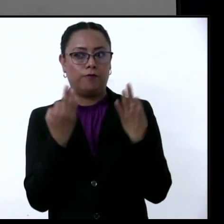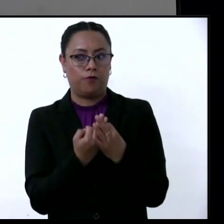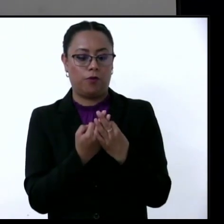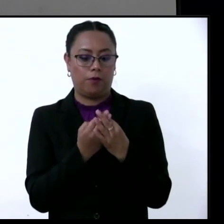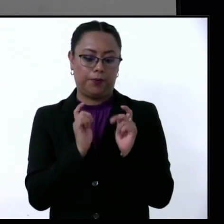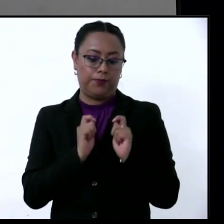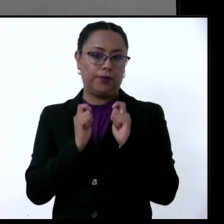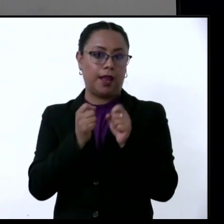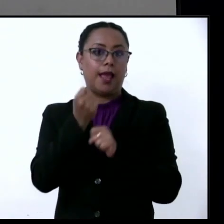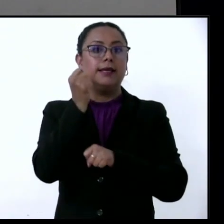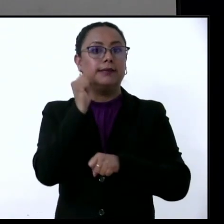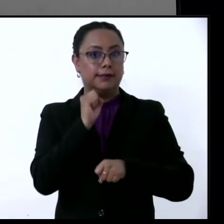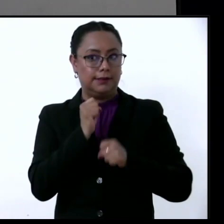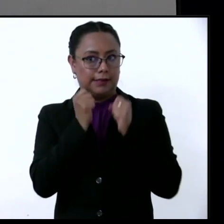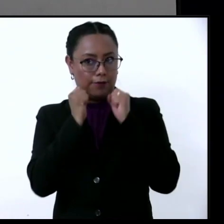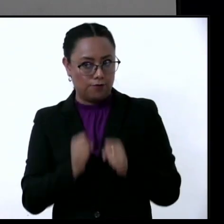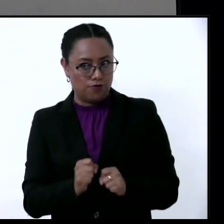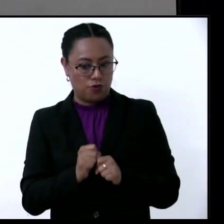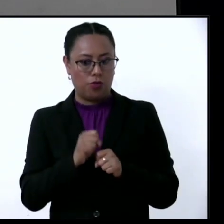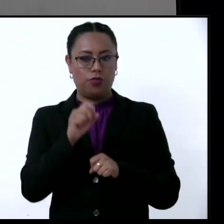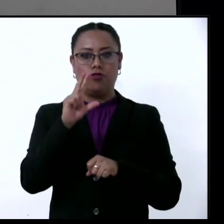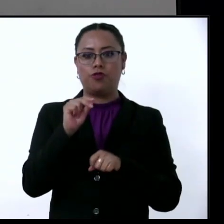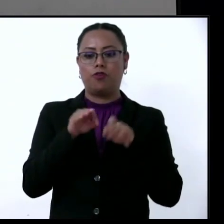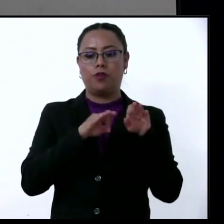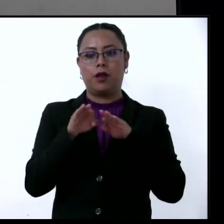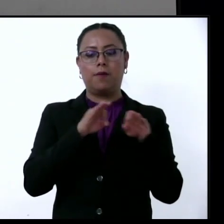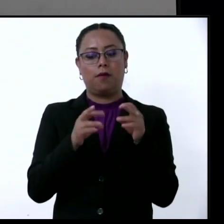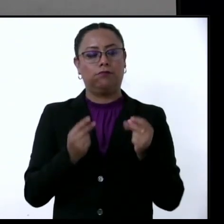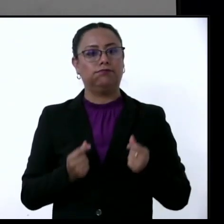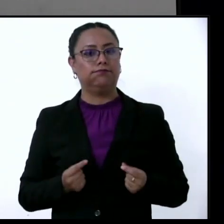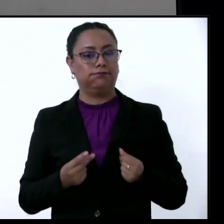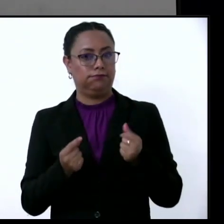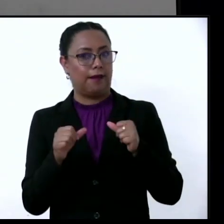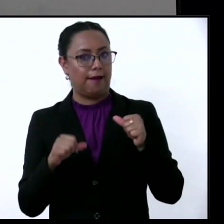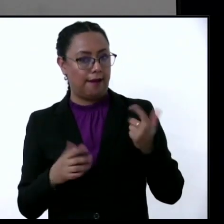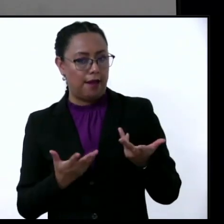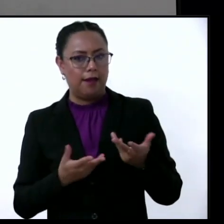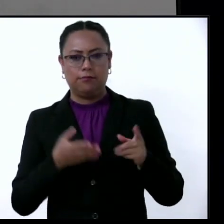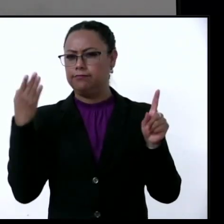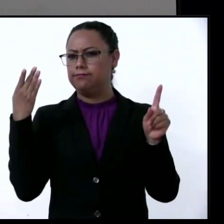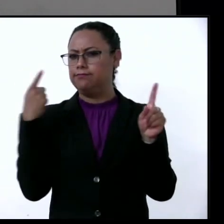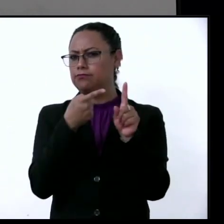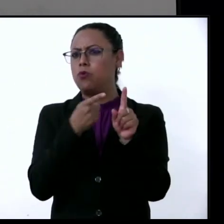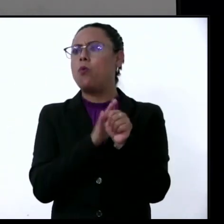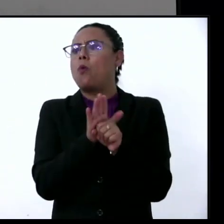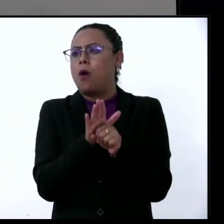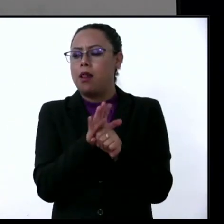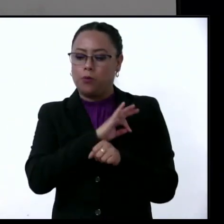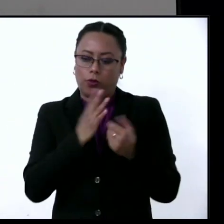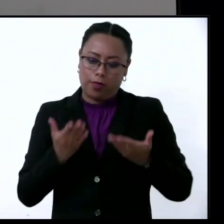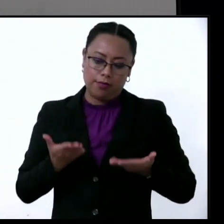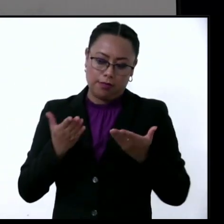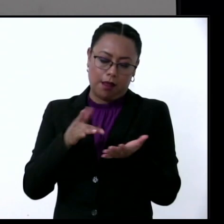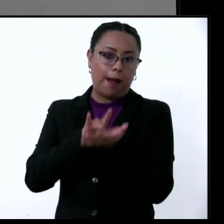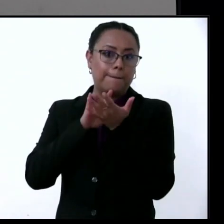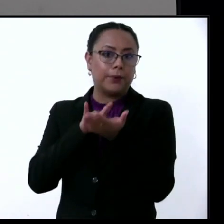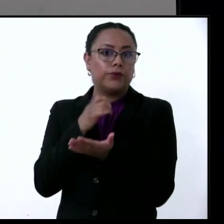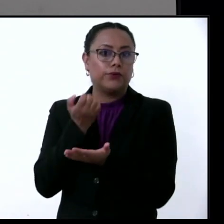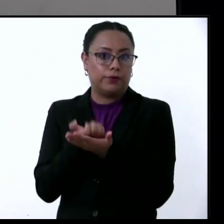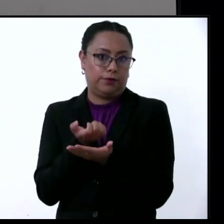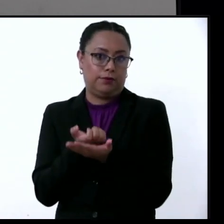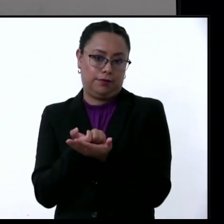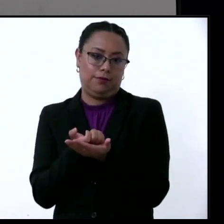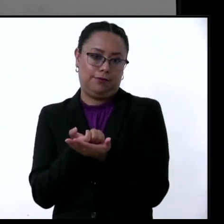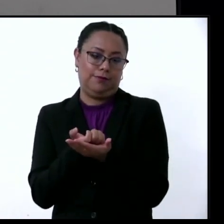de desempleo activo. El seguro de desempleo activo tiene como finalidad brindar un apoyo económico a